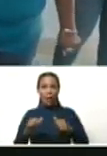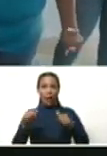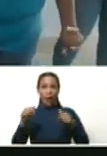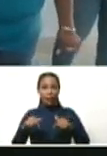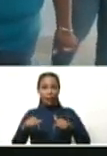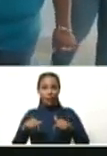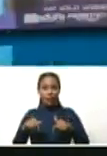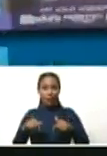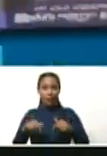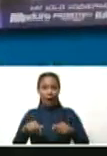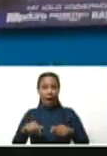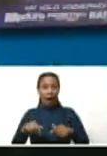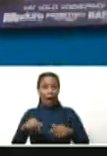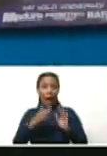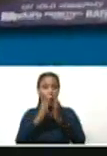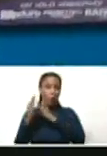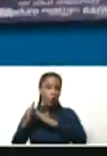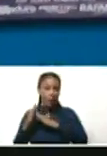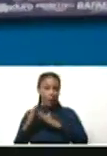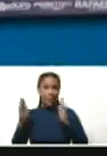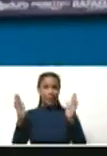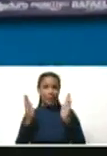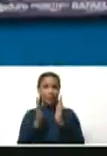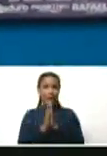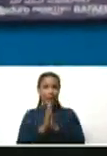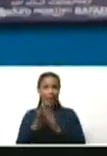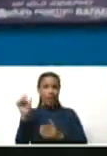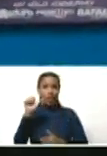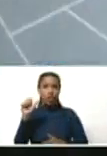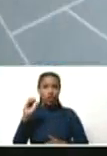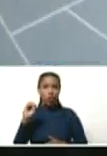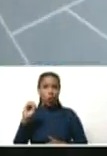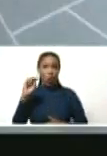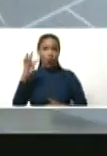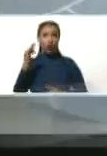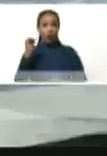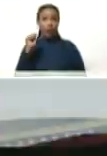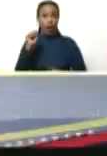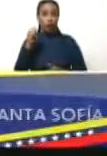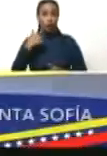la comunidad de Santa Sofía, en donde estamos